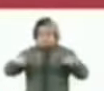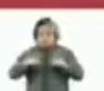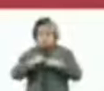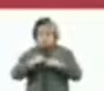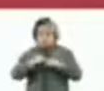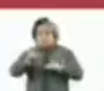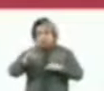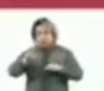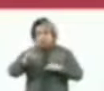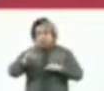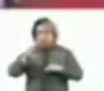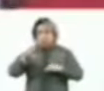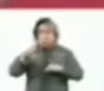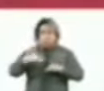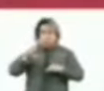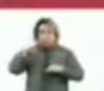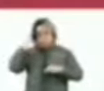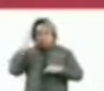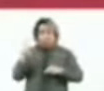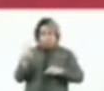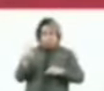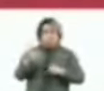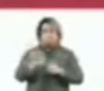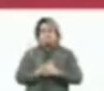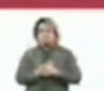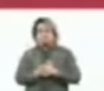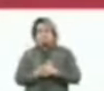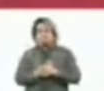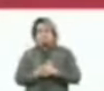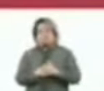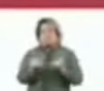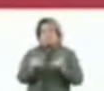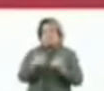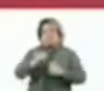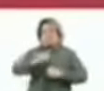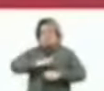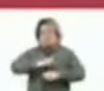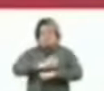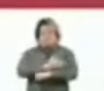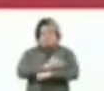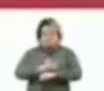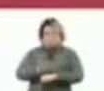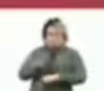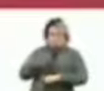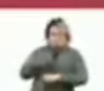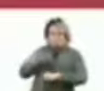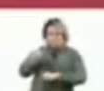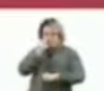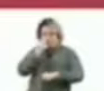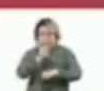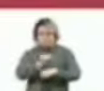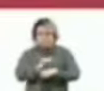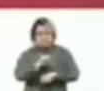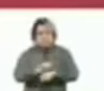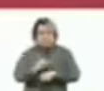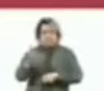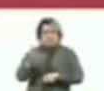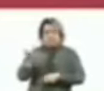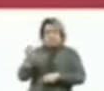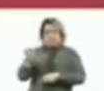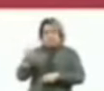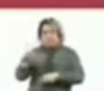un reconocimiento de uso de suelo, aquí en compañía de mi compañero de SEDUB y el secretario Rafael Gómez,